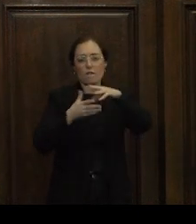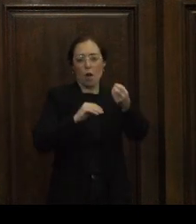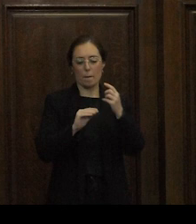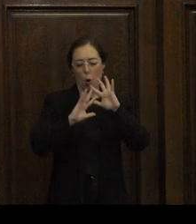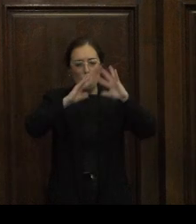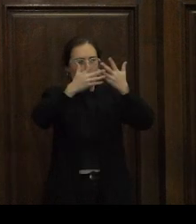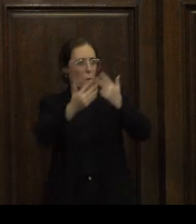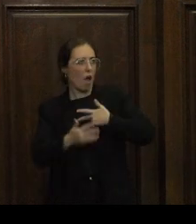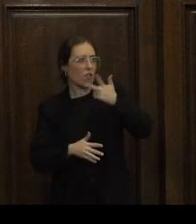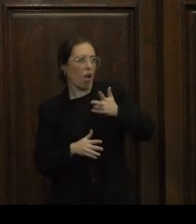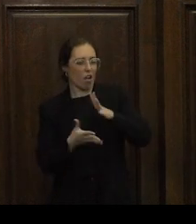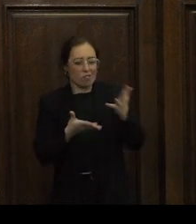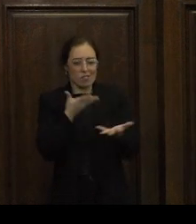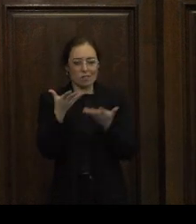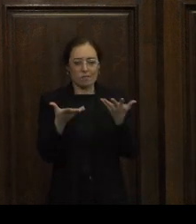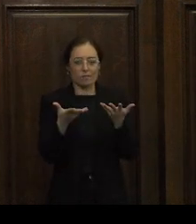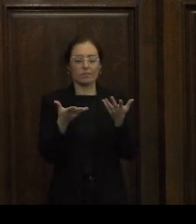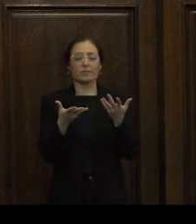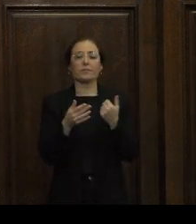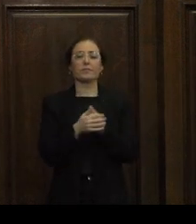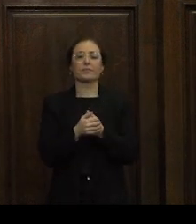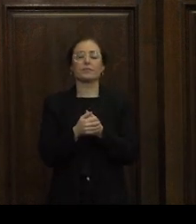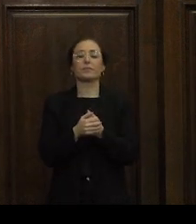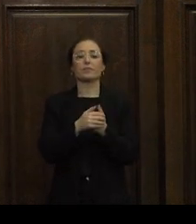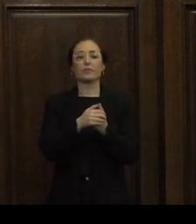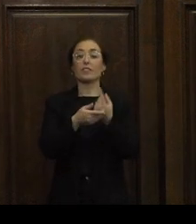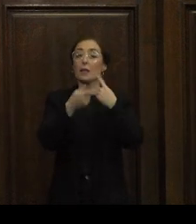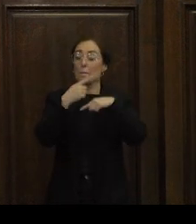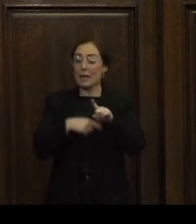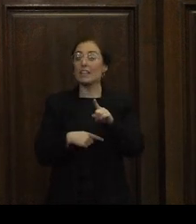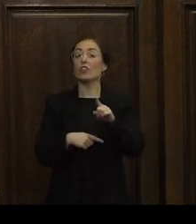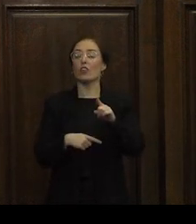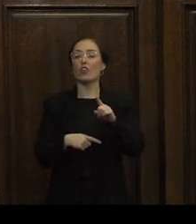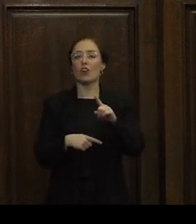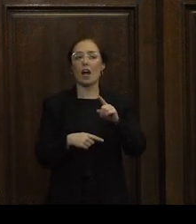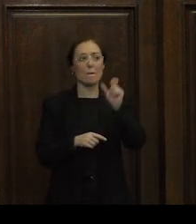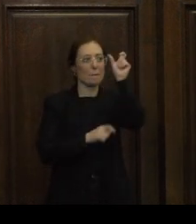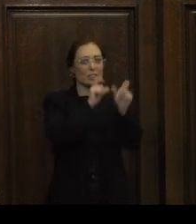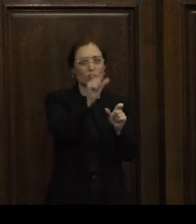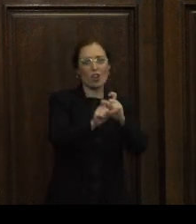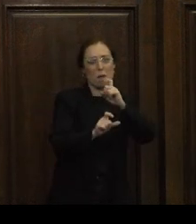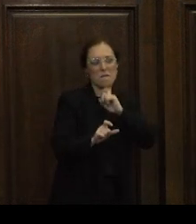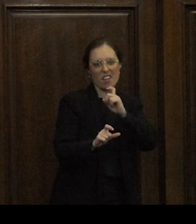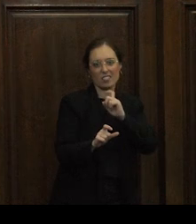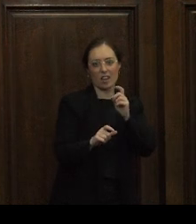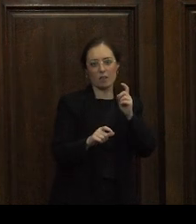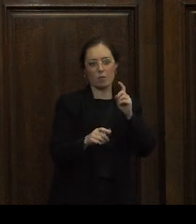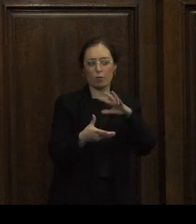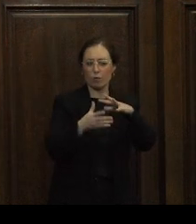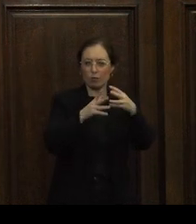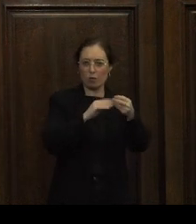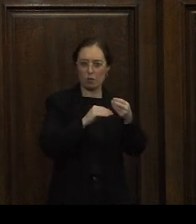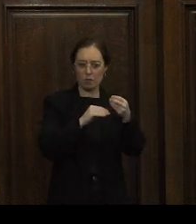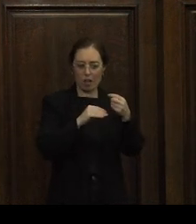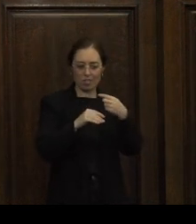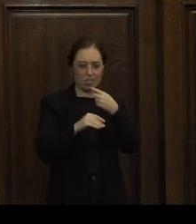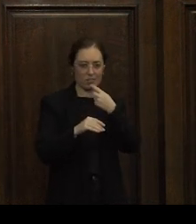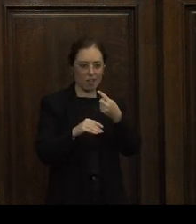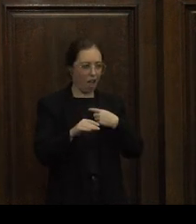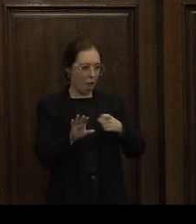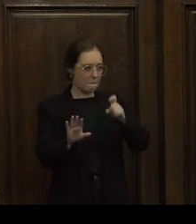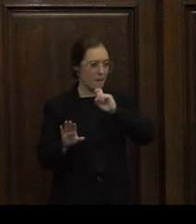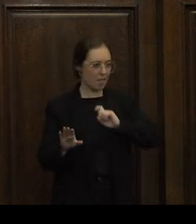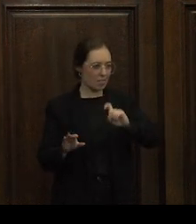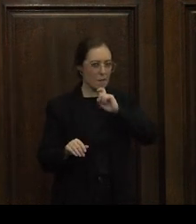la urbanidad, el civismo, etc. Los cínicos, en cambio, tienen el supuesto coraje, digamos así, de poner los dedos